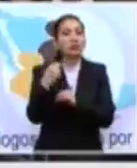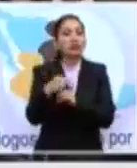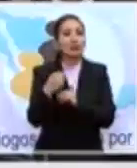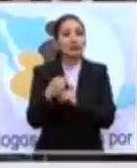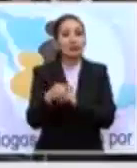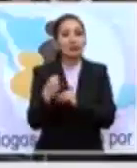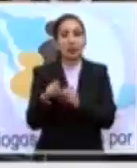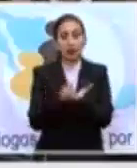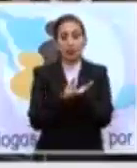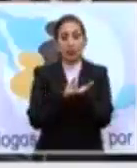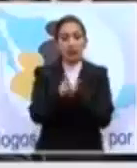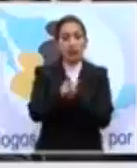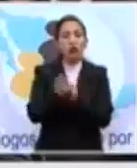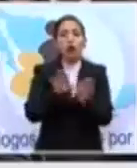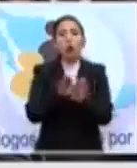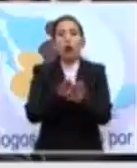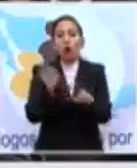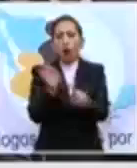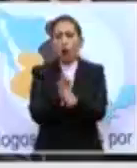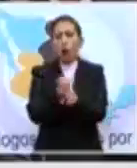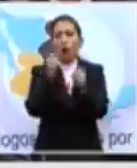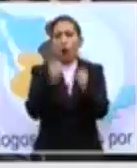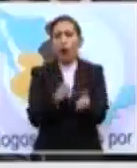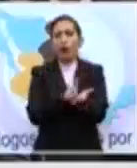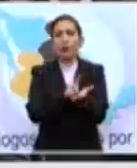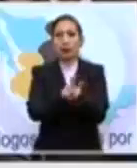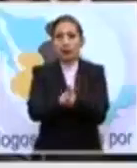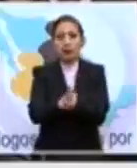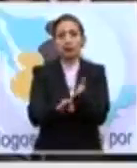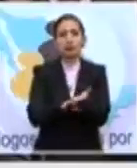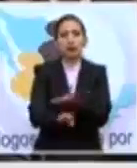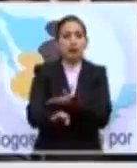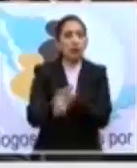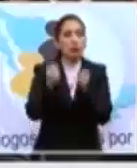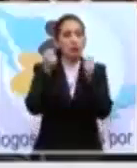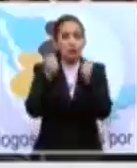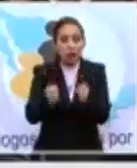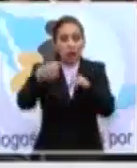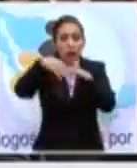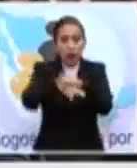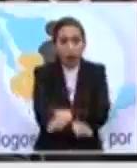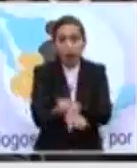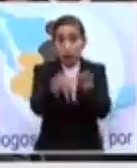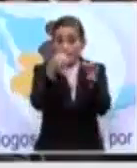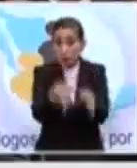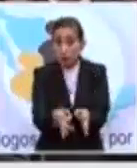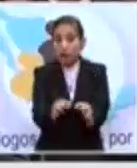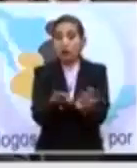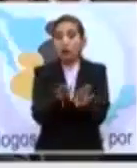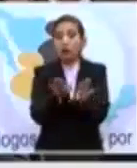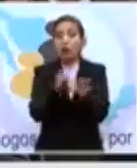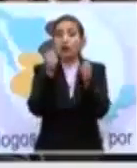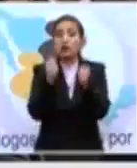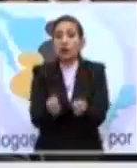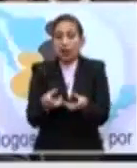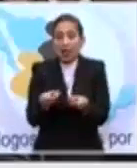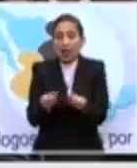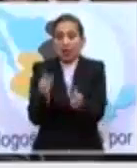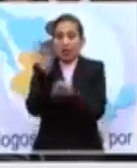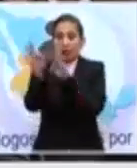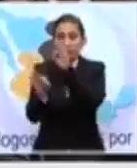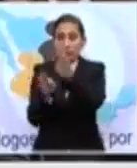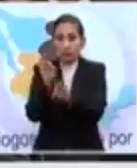de derechos. ¿Cómo garantizamos esta prevención? ¿Cómo garantizamos el acceso efectivo? ¿Y cómo garantizamos la calidad de la